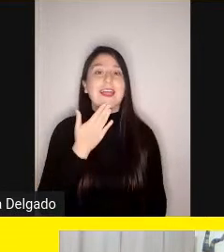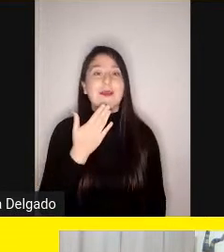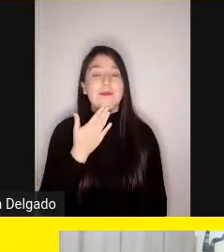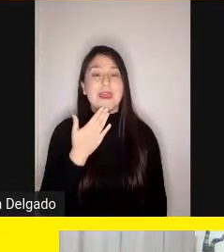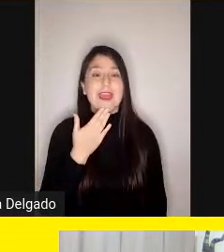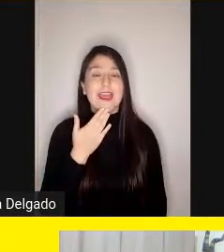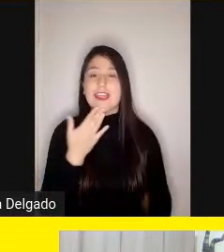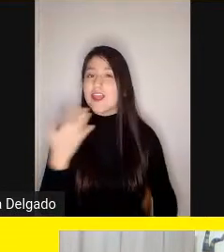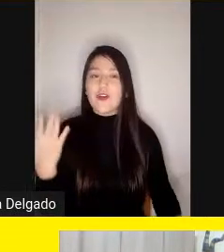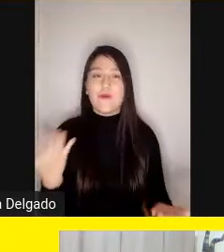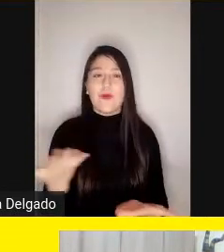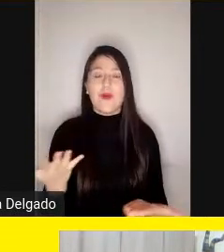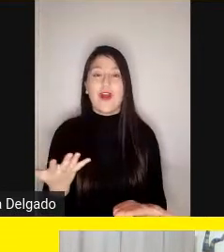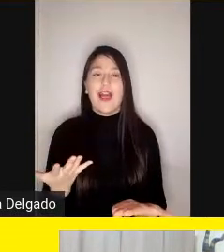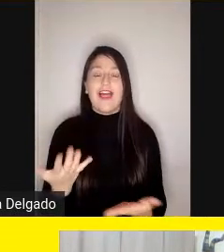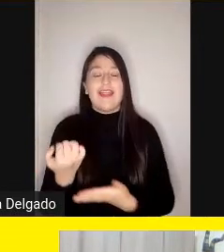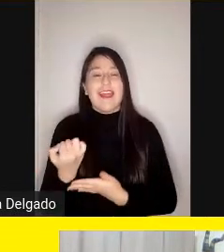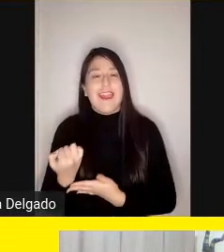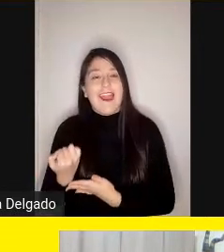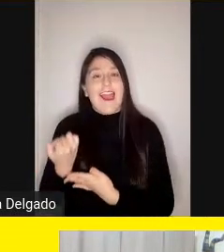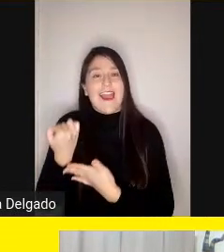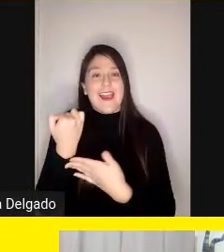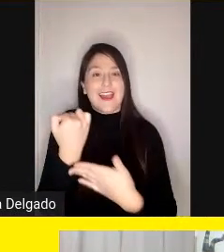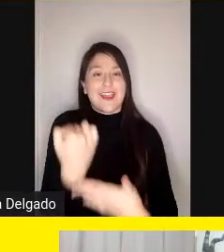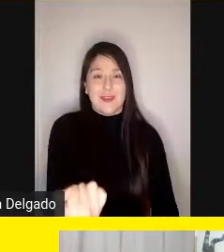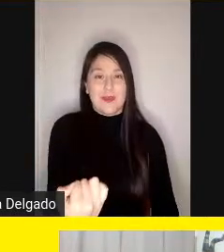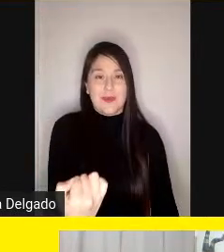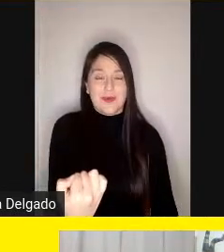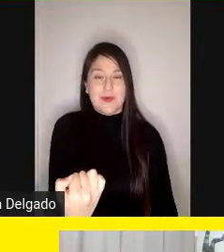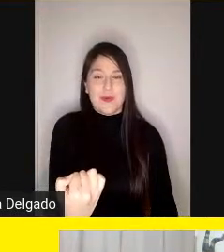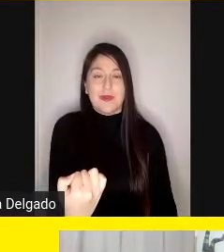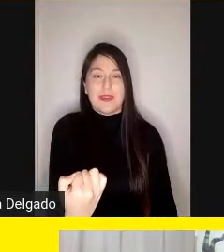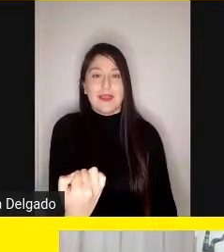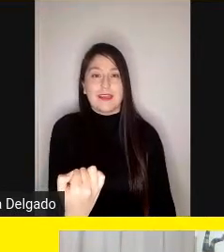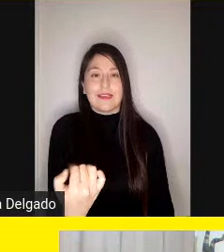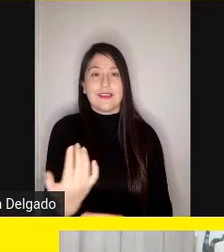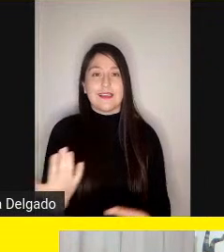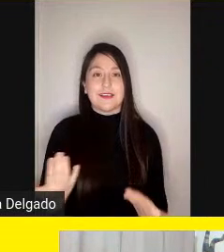solidaridad. Y la solidaridad